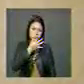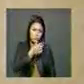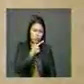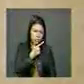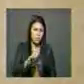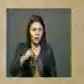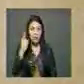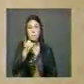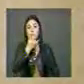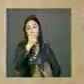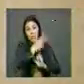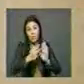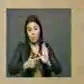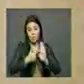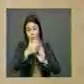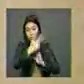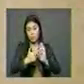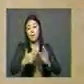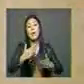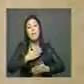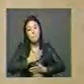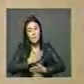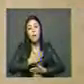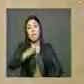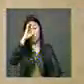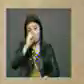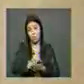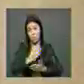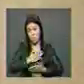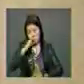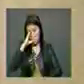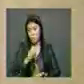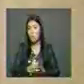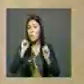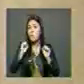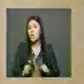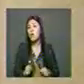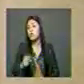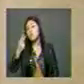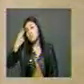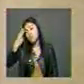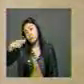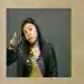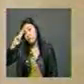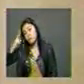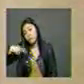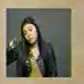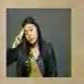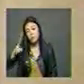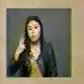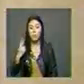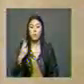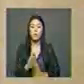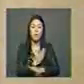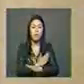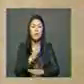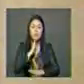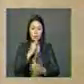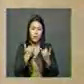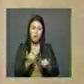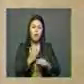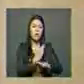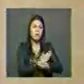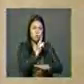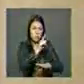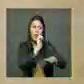de la Constitución puede, a mi juicio, razonablemente, derivarse 2 interpretaciones que han sido acogidas en distintos momentos por esta misma